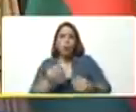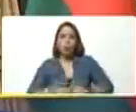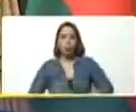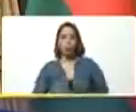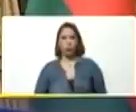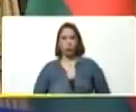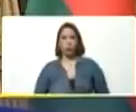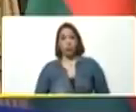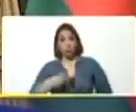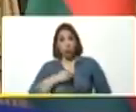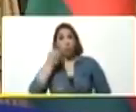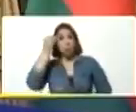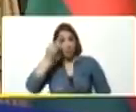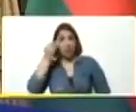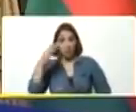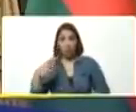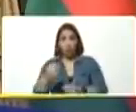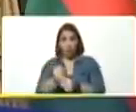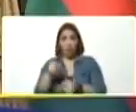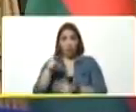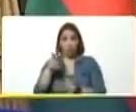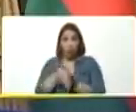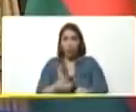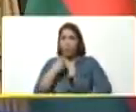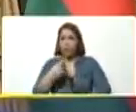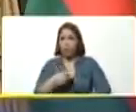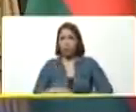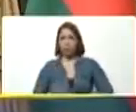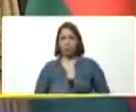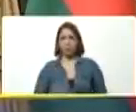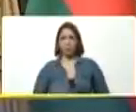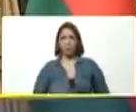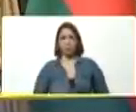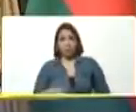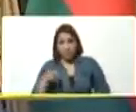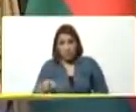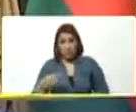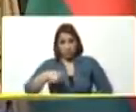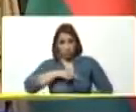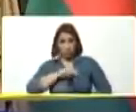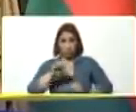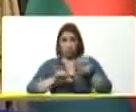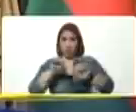Y nosotros creemos eso. Este es nuestro siglo.